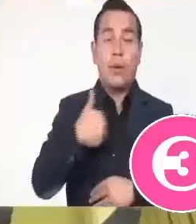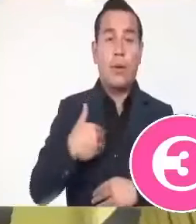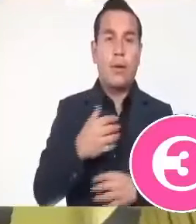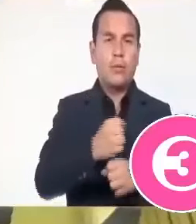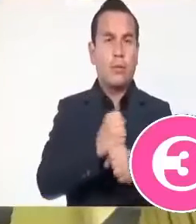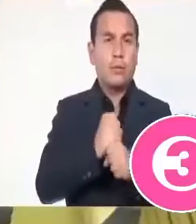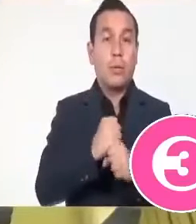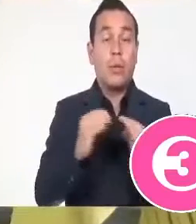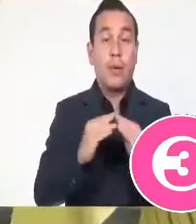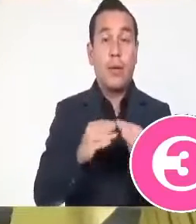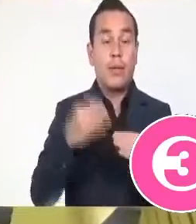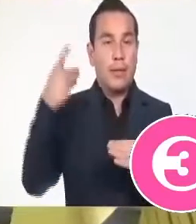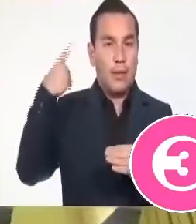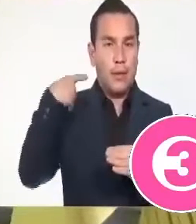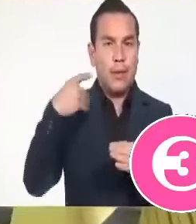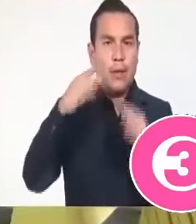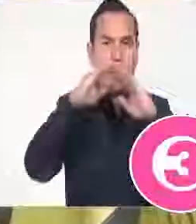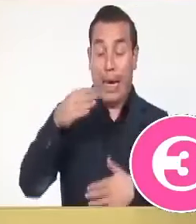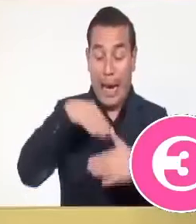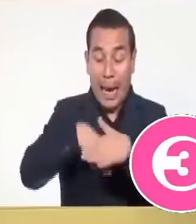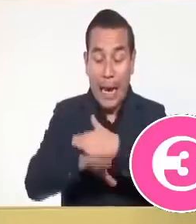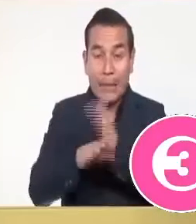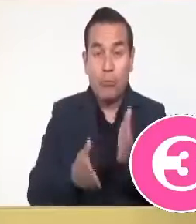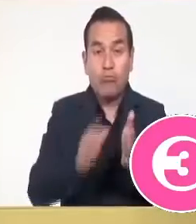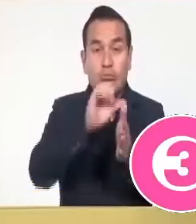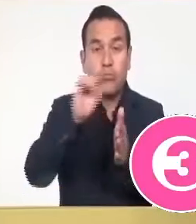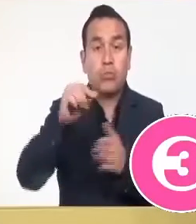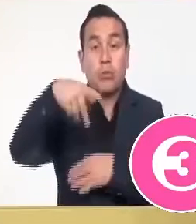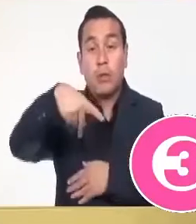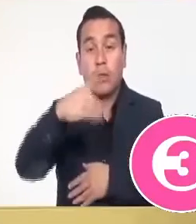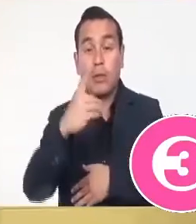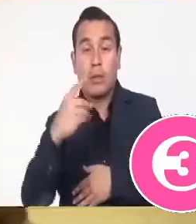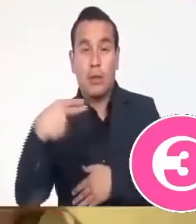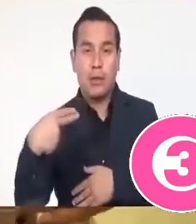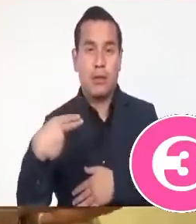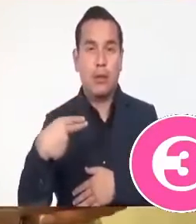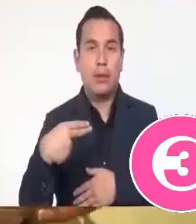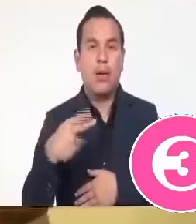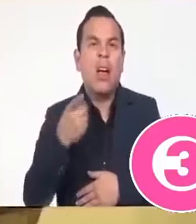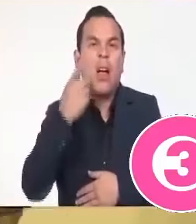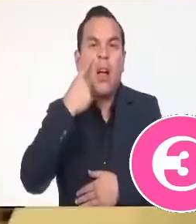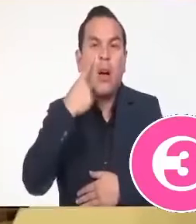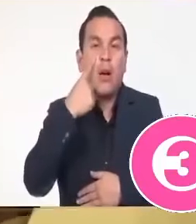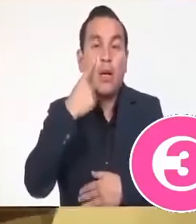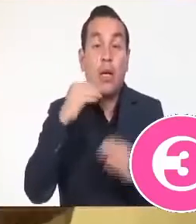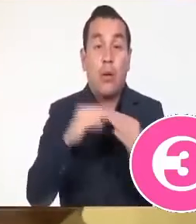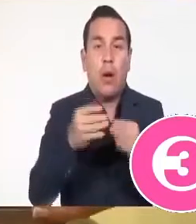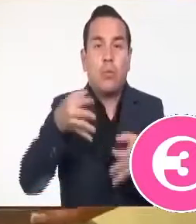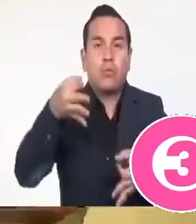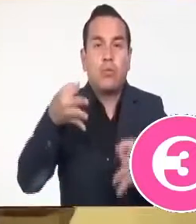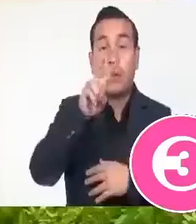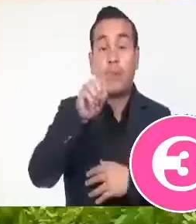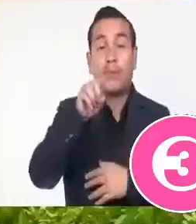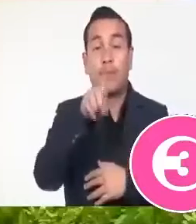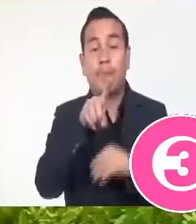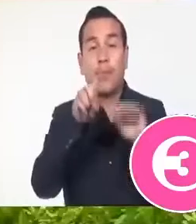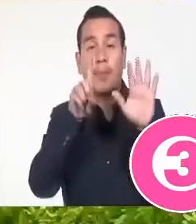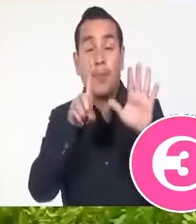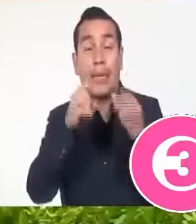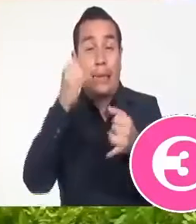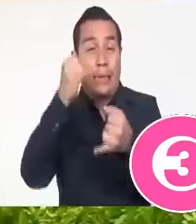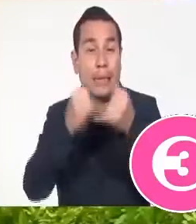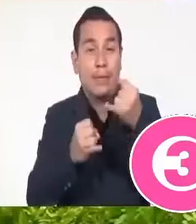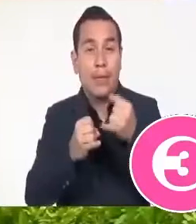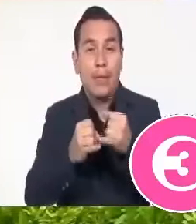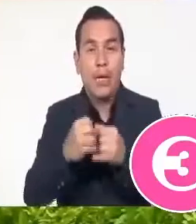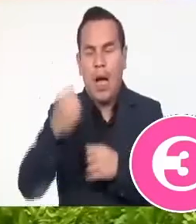para el presidente nayib bukelele el aval que recibió Raquel caballero de Guevara para el periodo 2016-2019 es suficiente